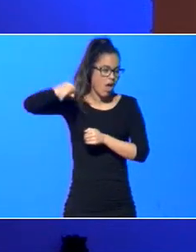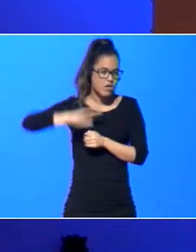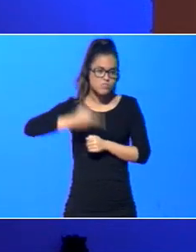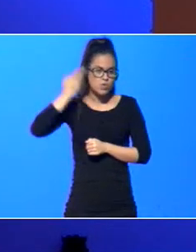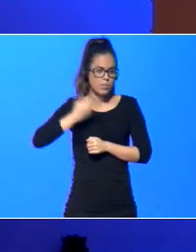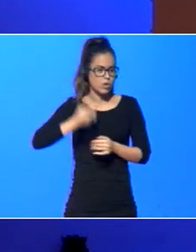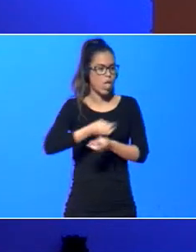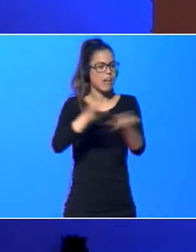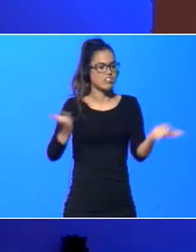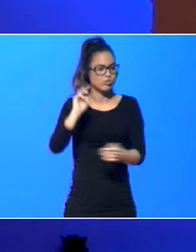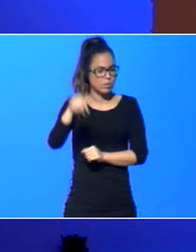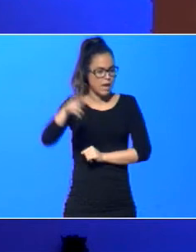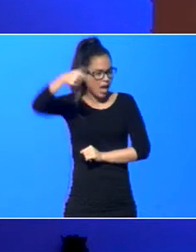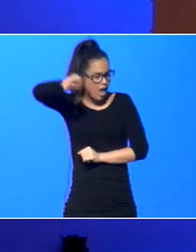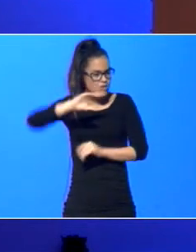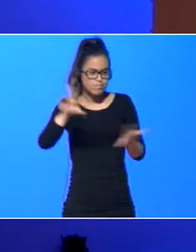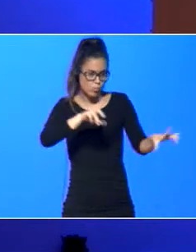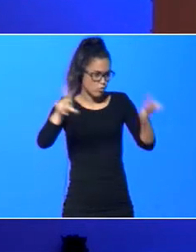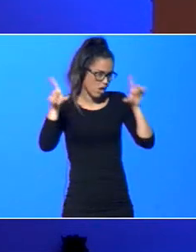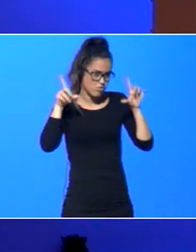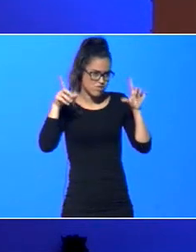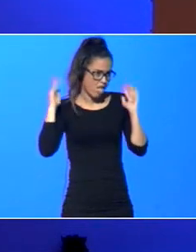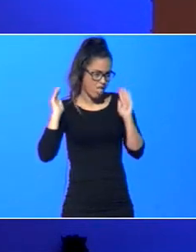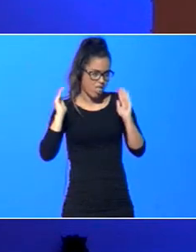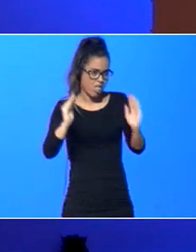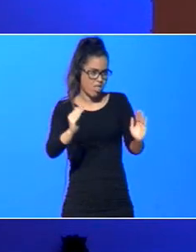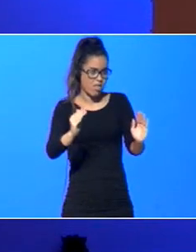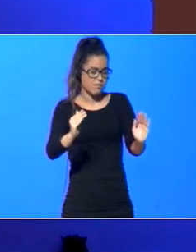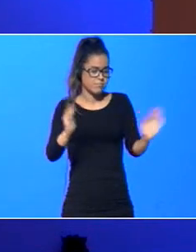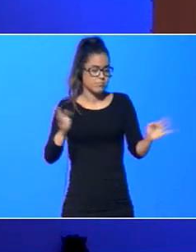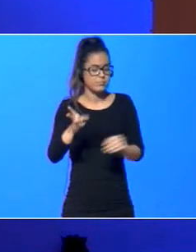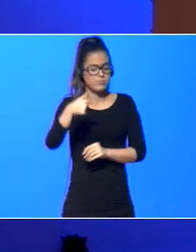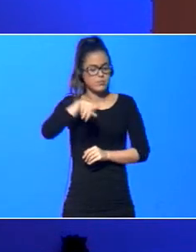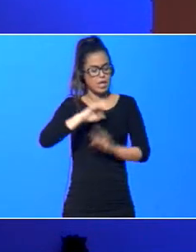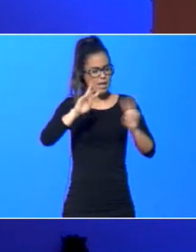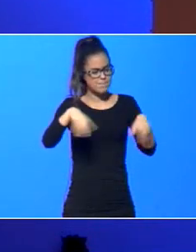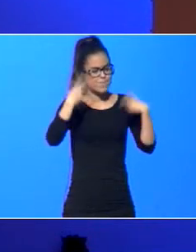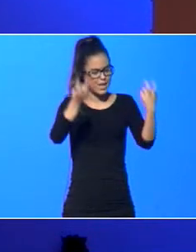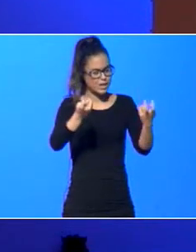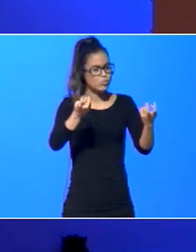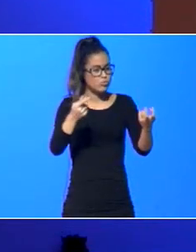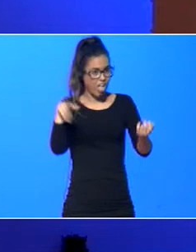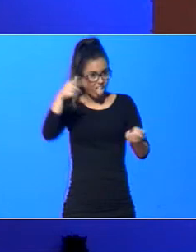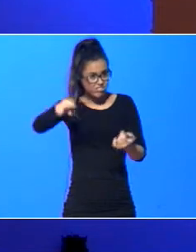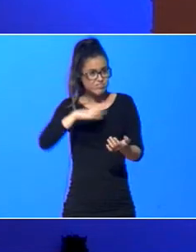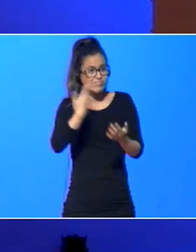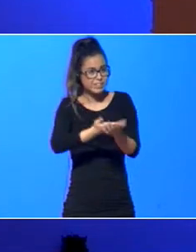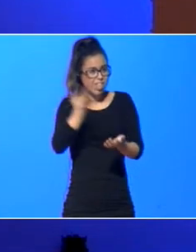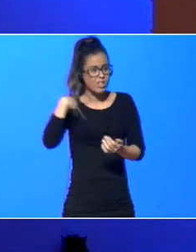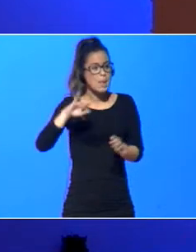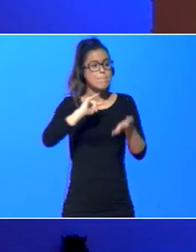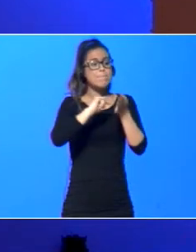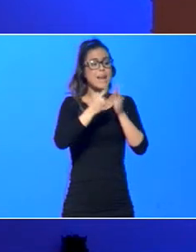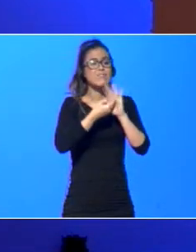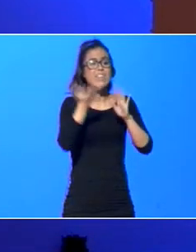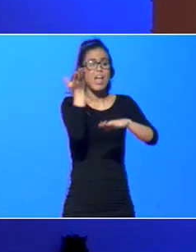artea, baina eurape oso protagonistak izan dira. Orduan eurape eskatzen da beha, hemen berrikuntza bat egon behar dela. Bai planteamintuetan,